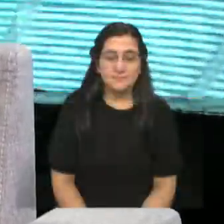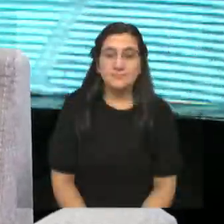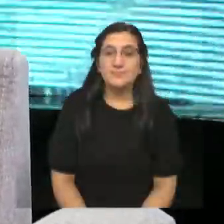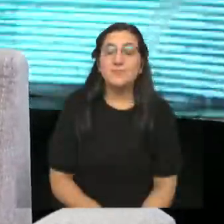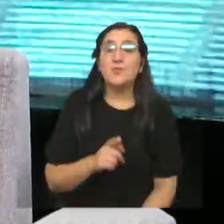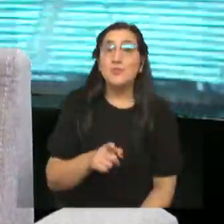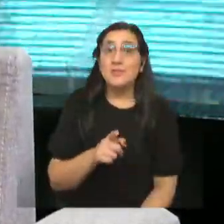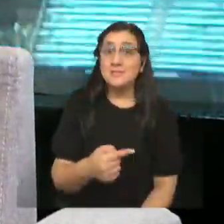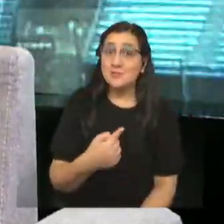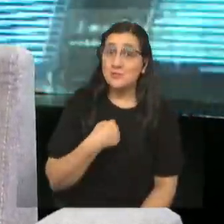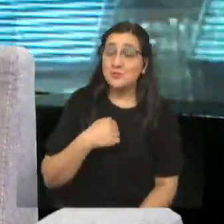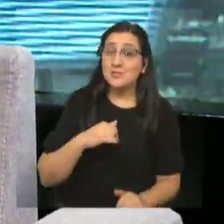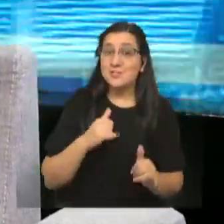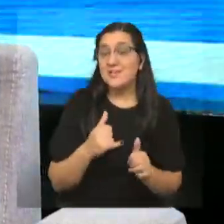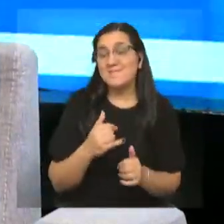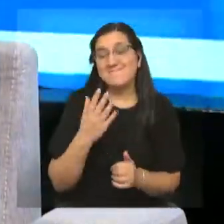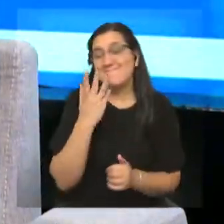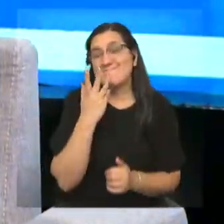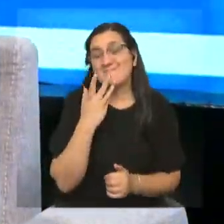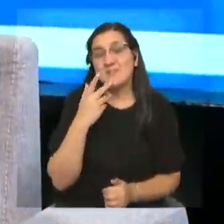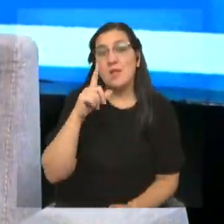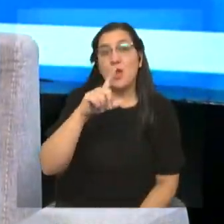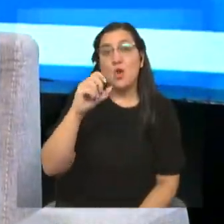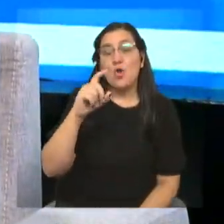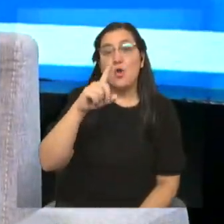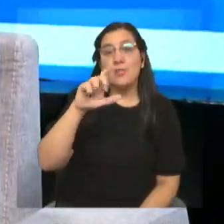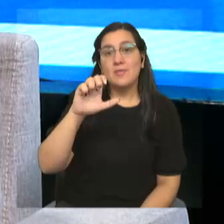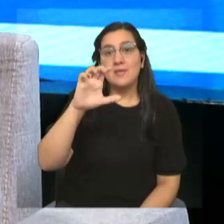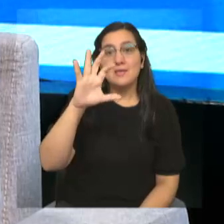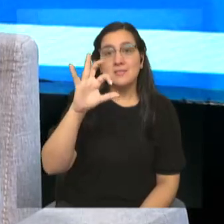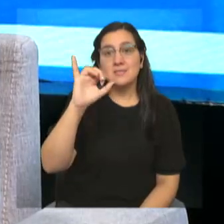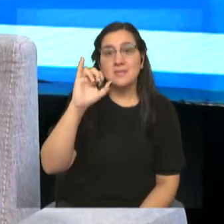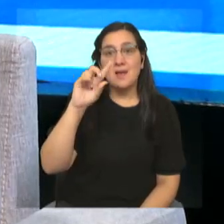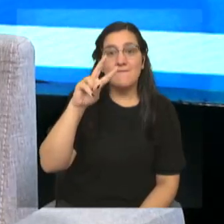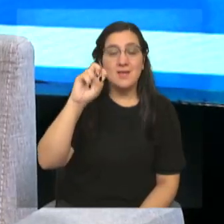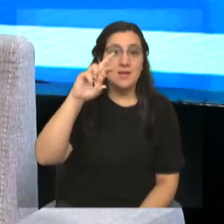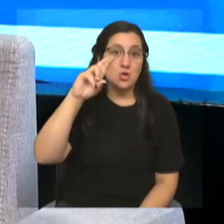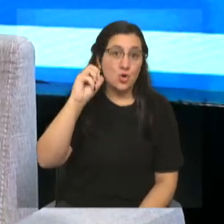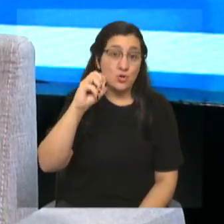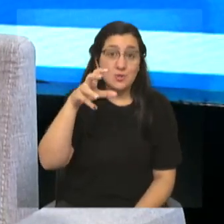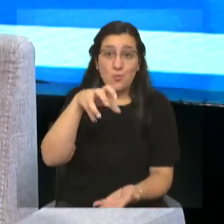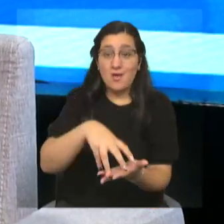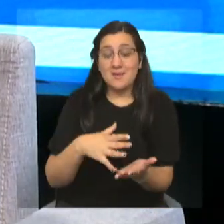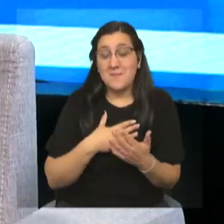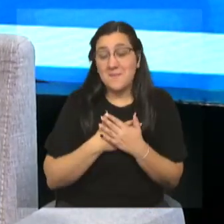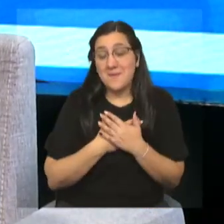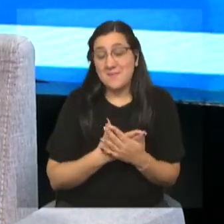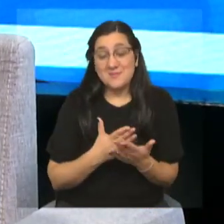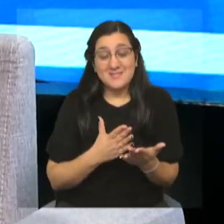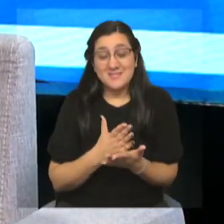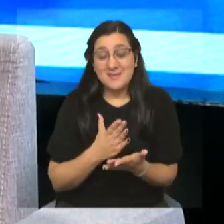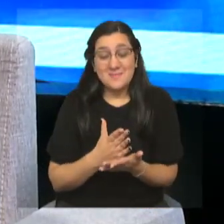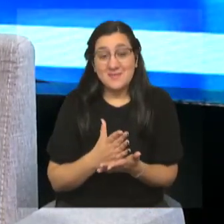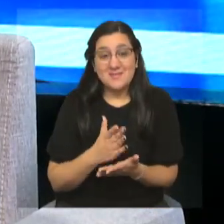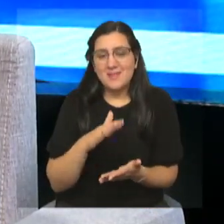Ustedes y nosotros ya somos fans de lo de Silverio, siempre hablamos de este lugar que amamos, pero además siempre este espacio